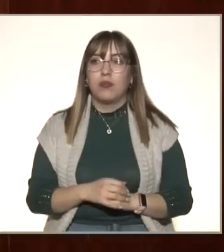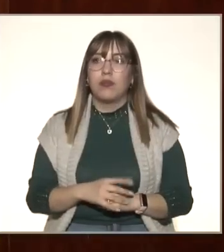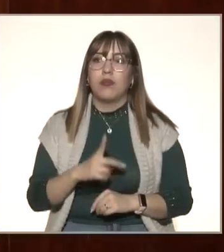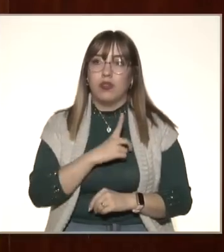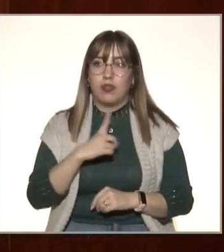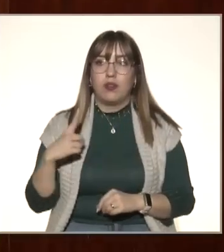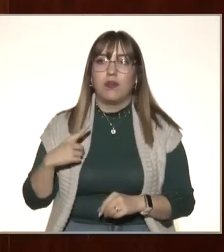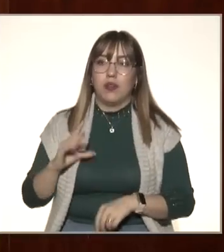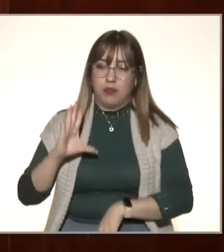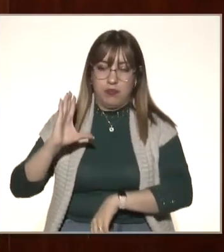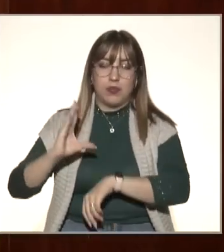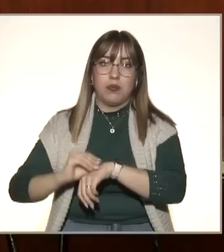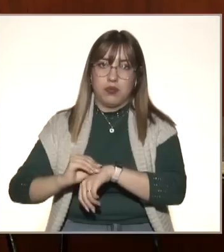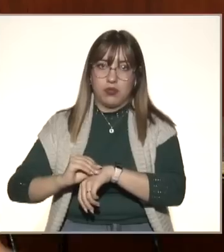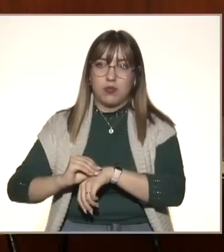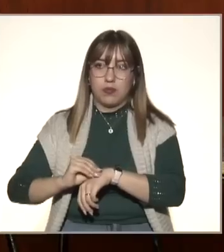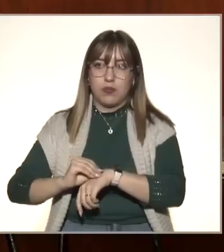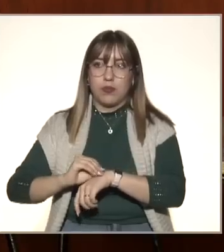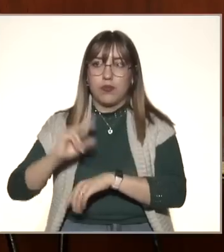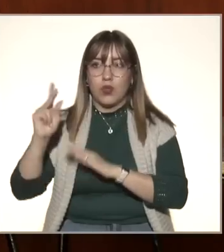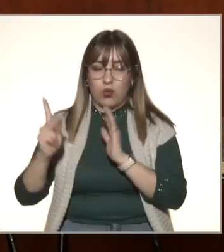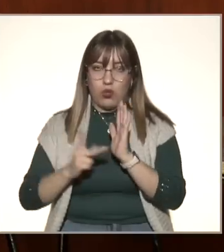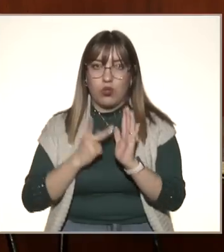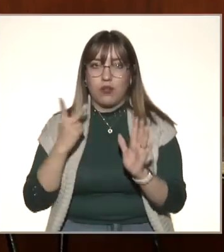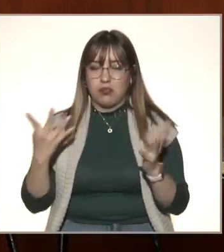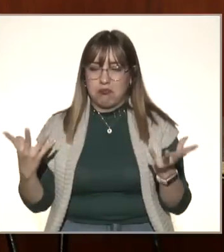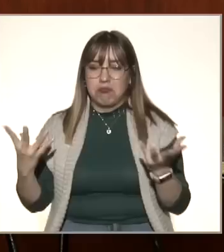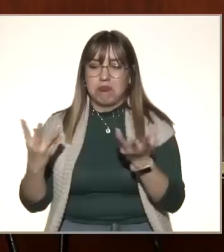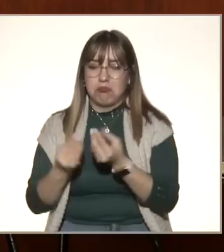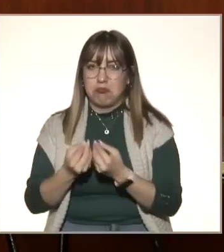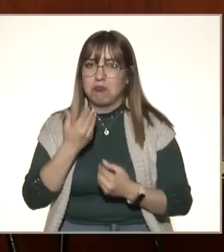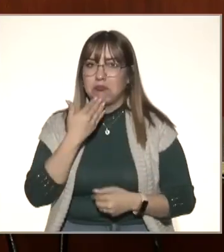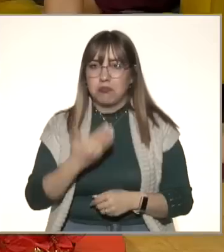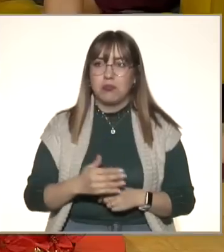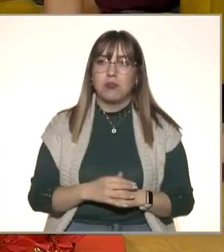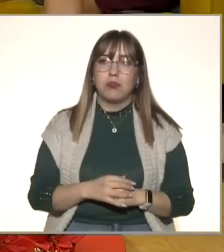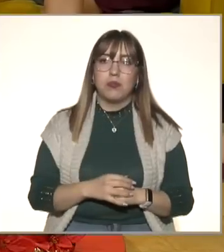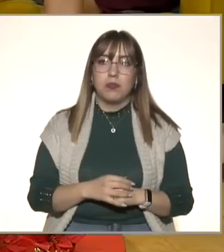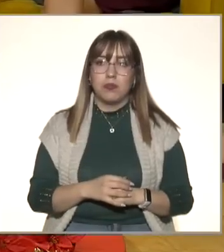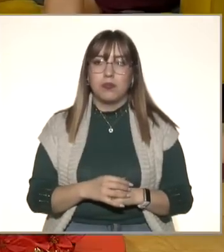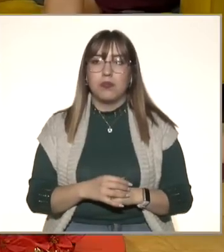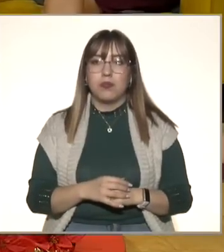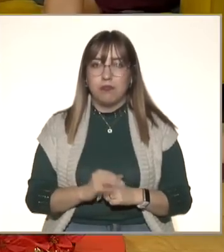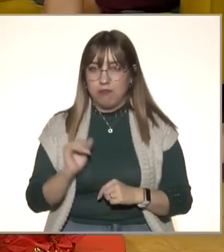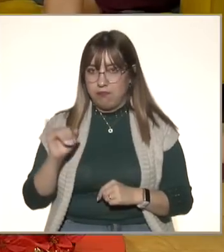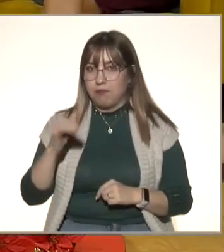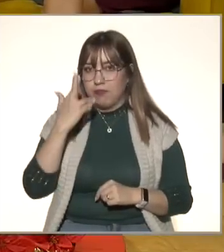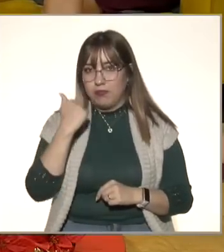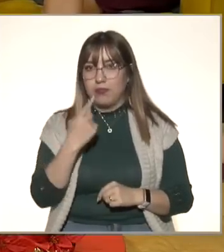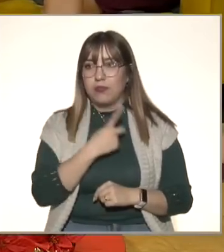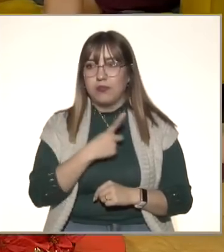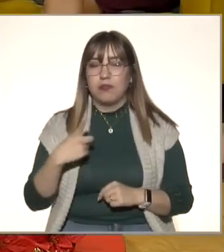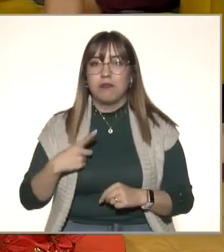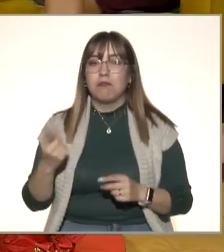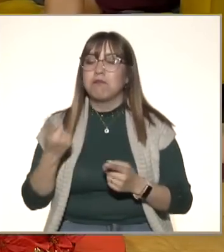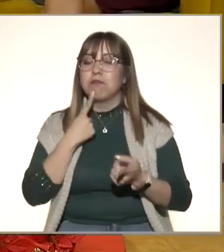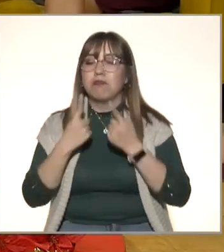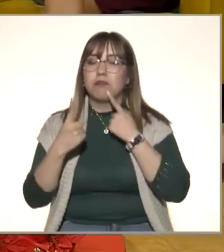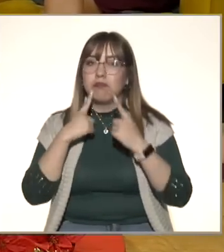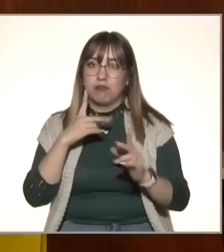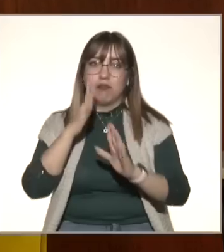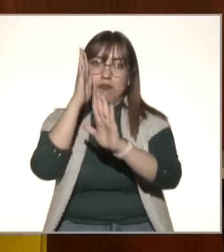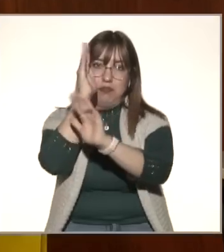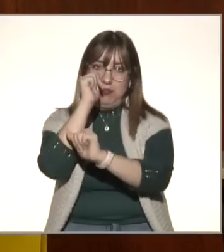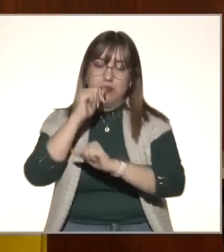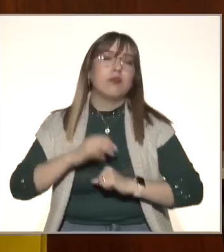permiso para que lo vuelvan a acoger. Tiene que haber el consenso. El consenso, exacto. Vamos a ver el testimonio